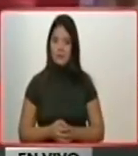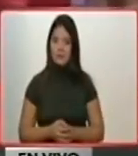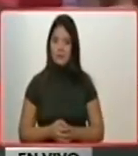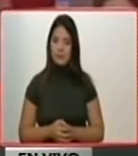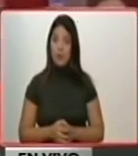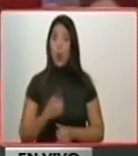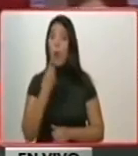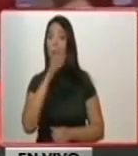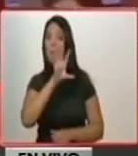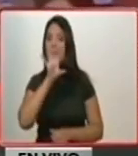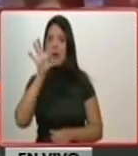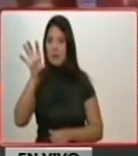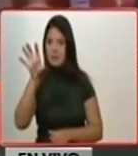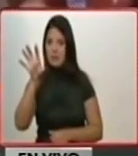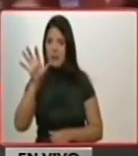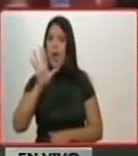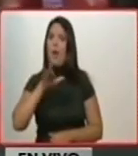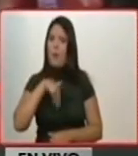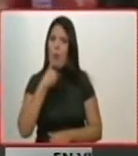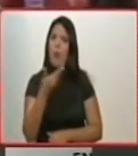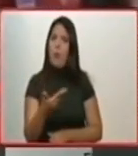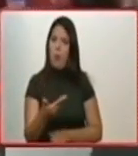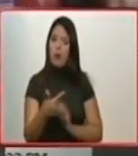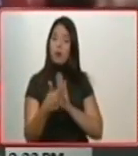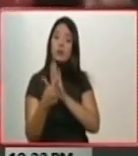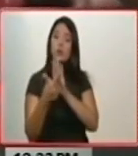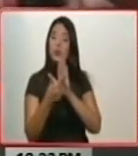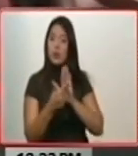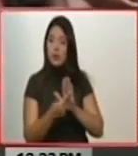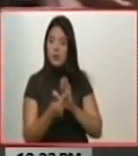un país que pueda lucir,